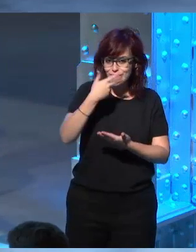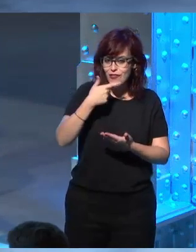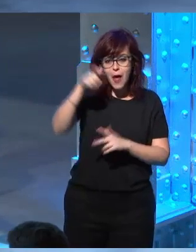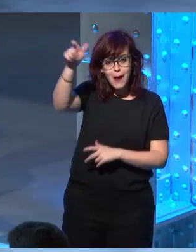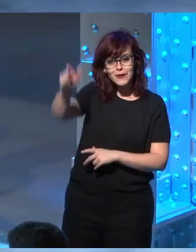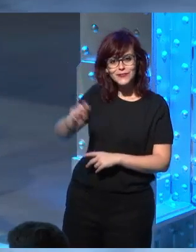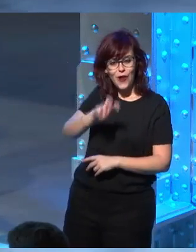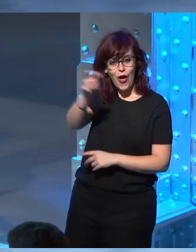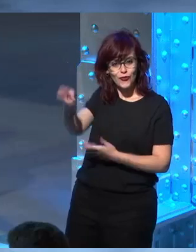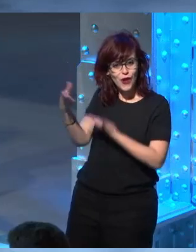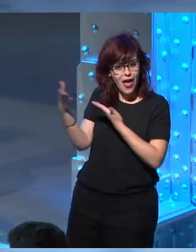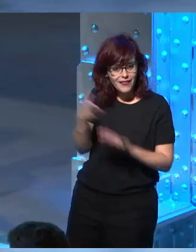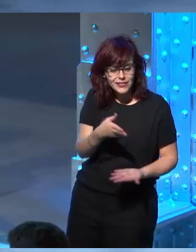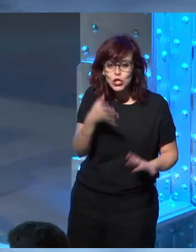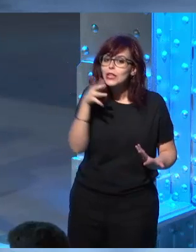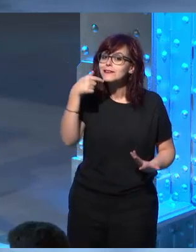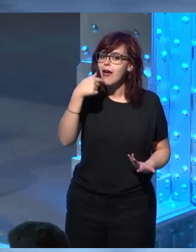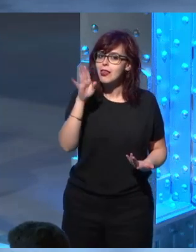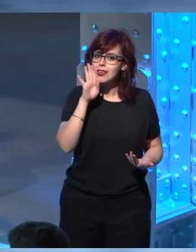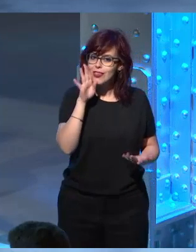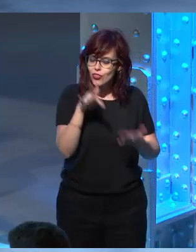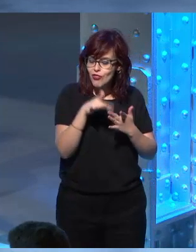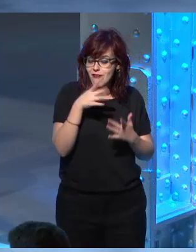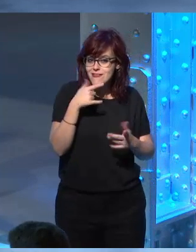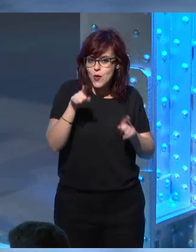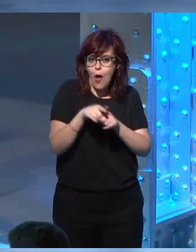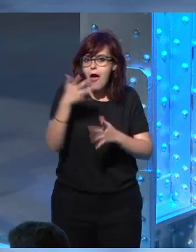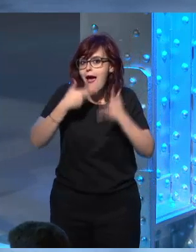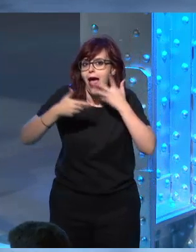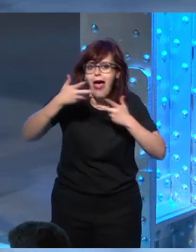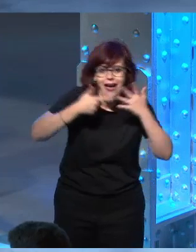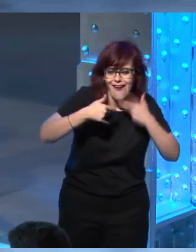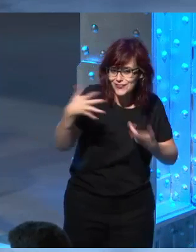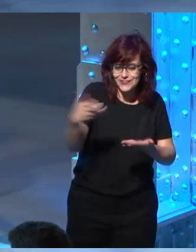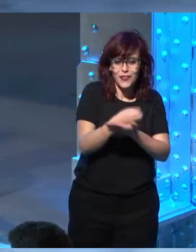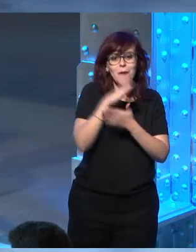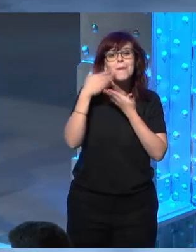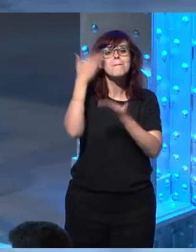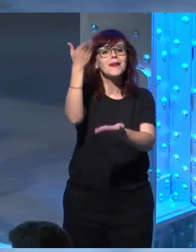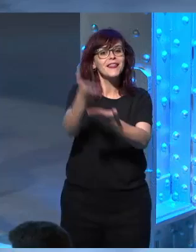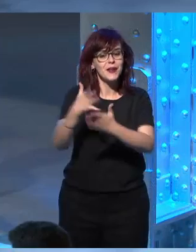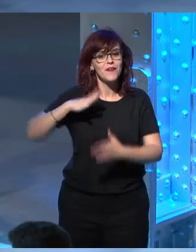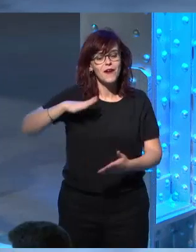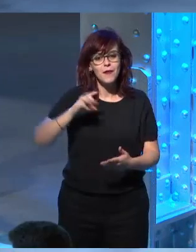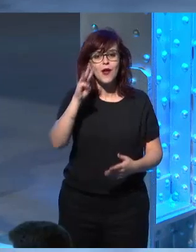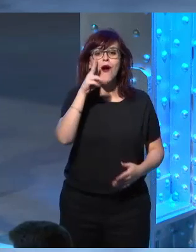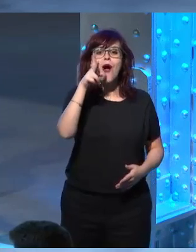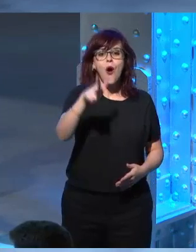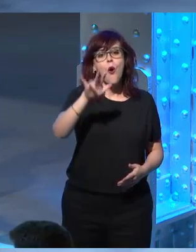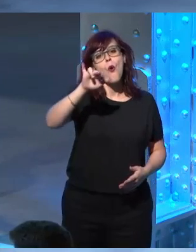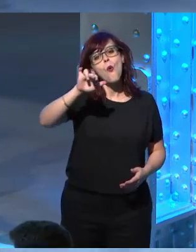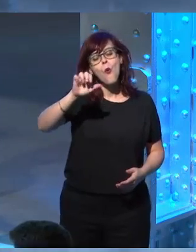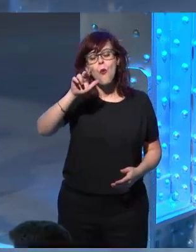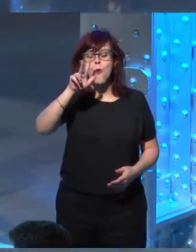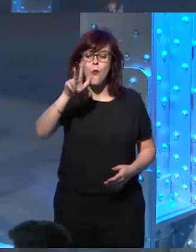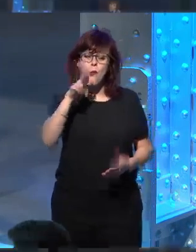persona que va a estar luego con nosotros. Así que ya les digo que esto va a ser una locura del conocimiento. Voy a pedir, por favor, a los componentes de YMAPS, Sergio de